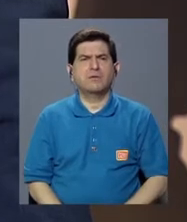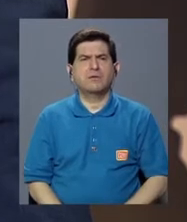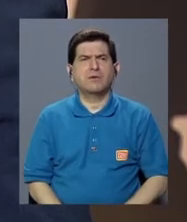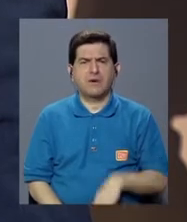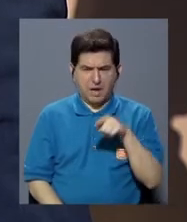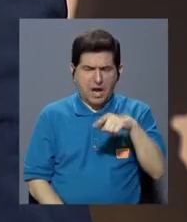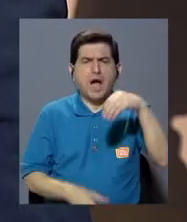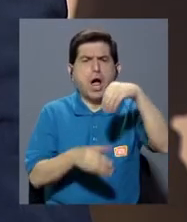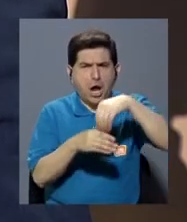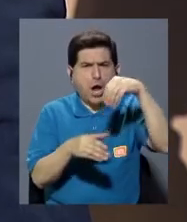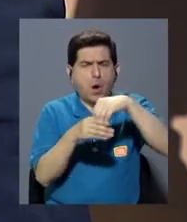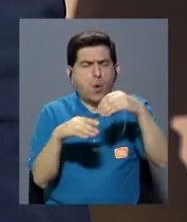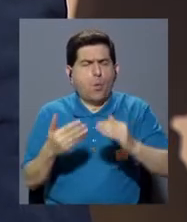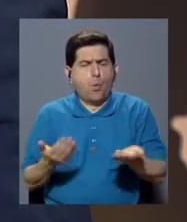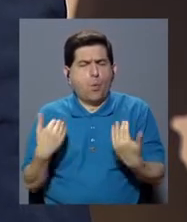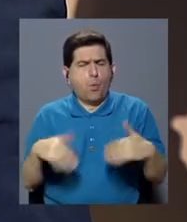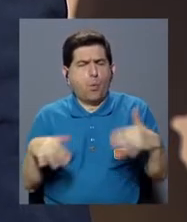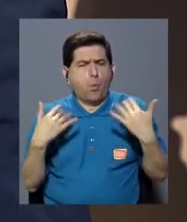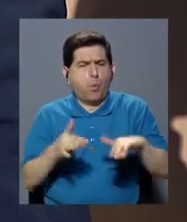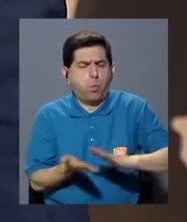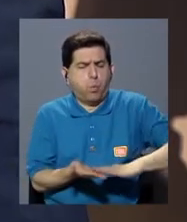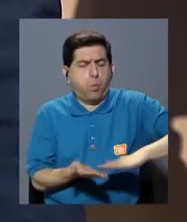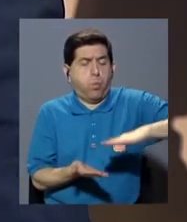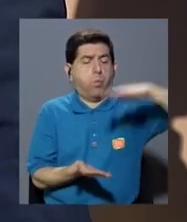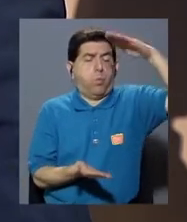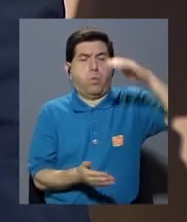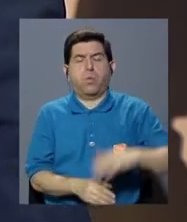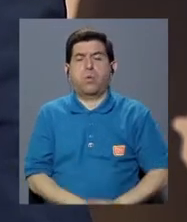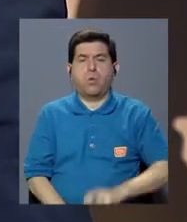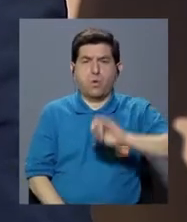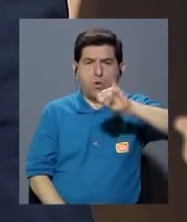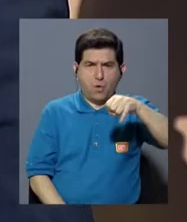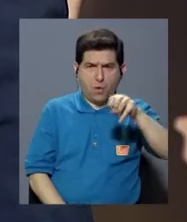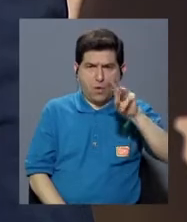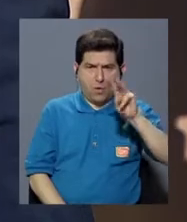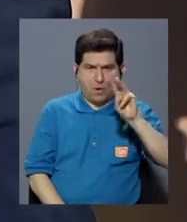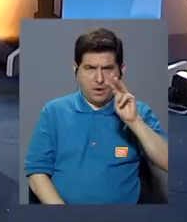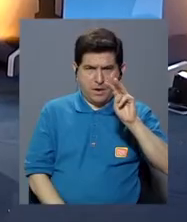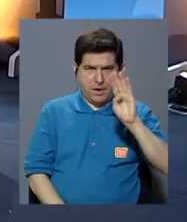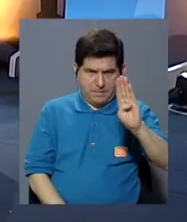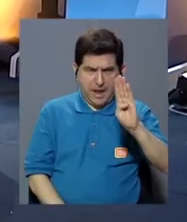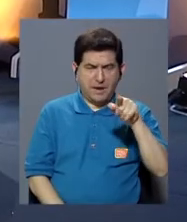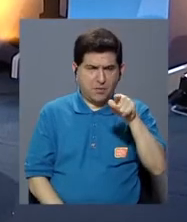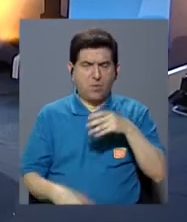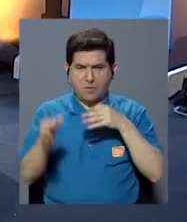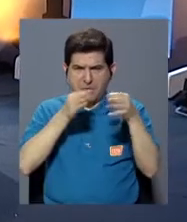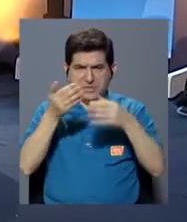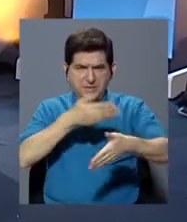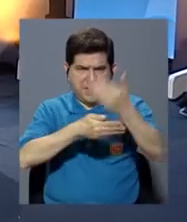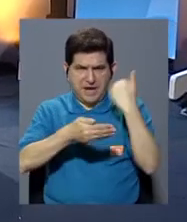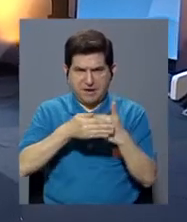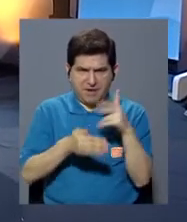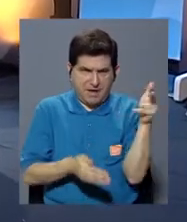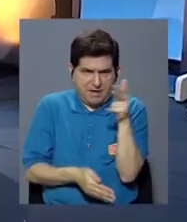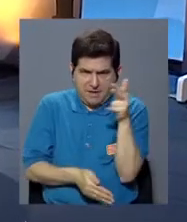hay una contribución enorme, ¿verdad? Jorge me explicaba ahora fuera de cámaras, ¿verdad?,